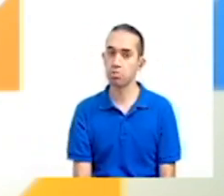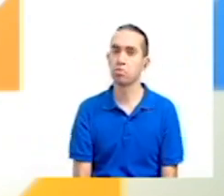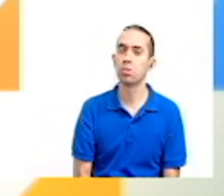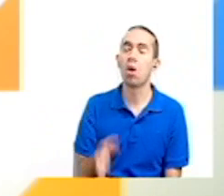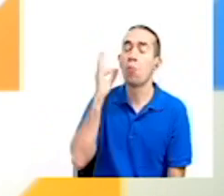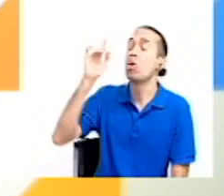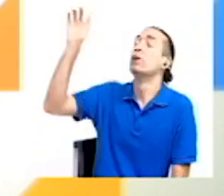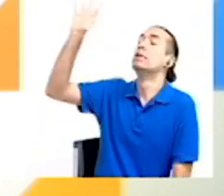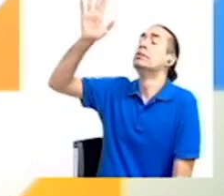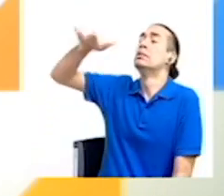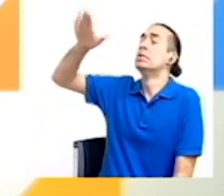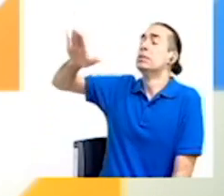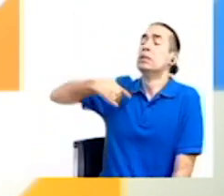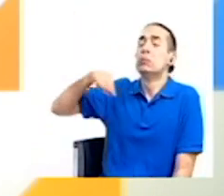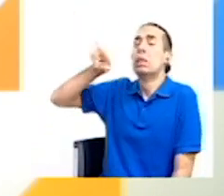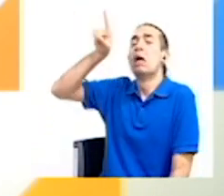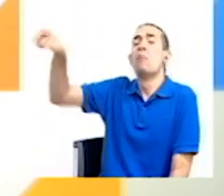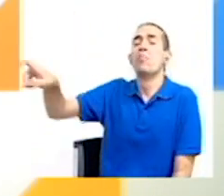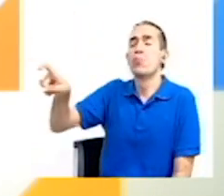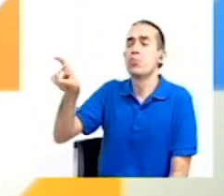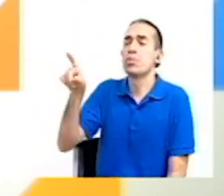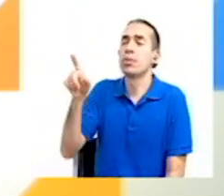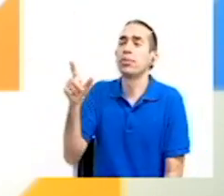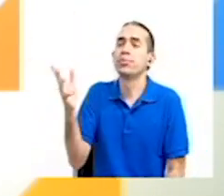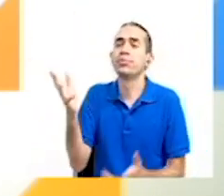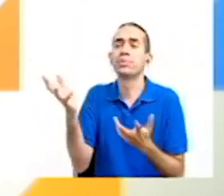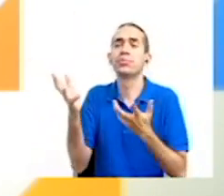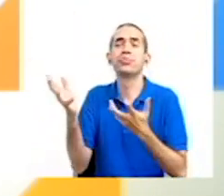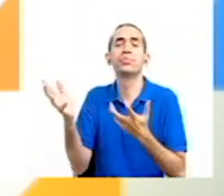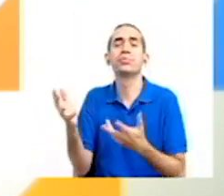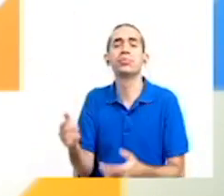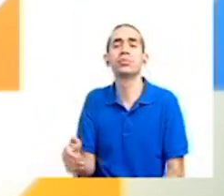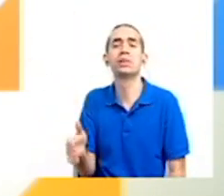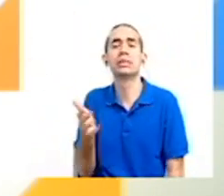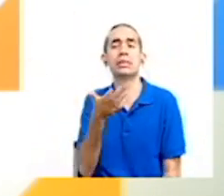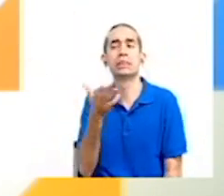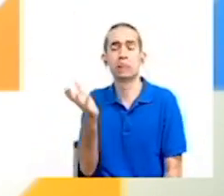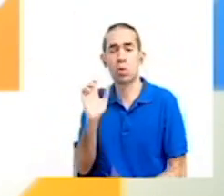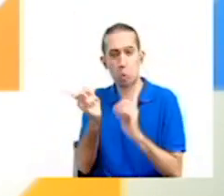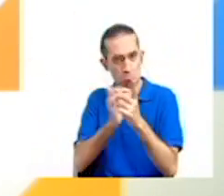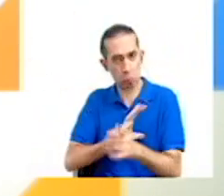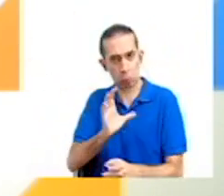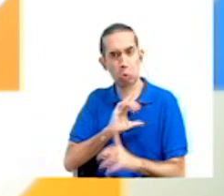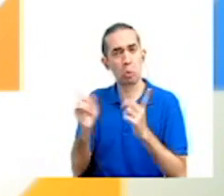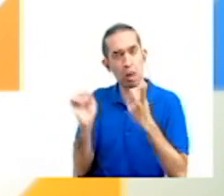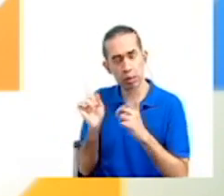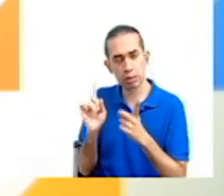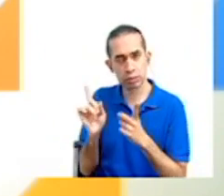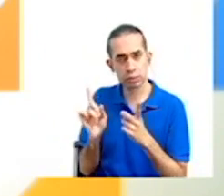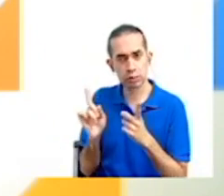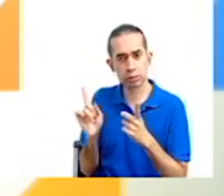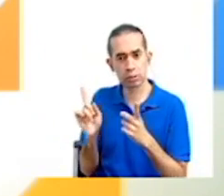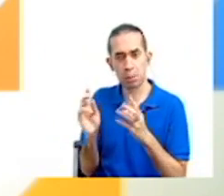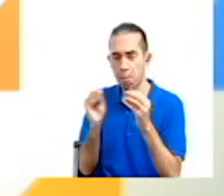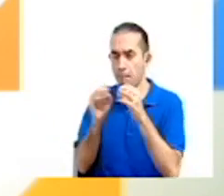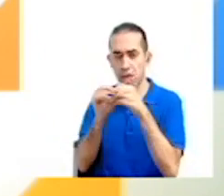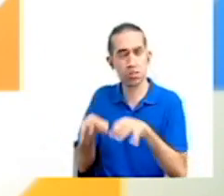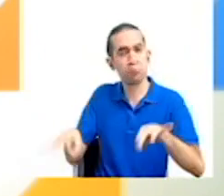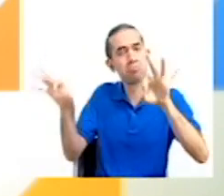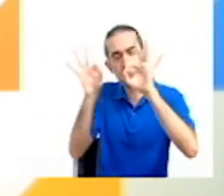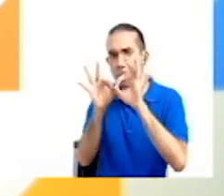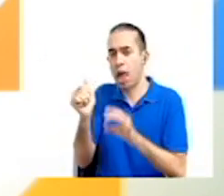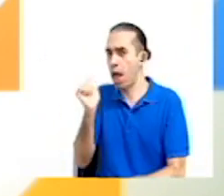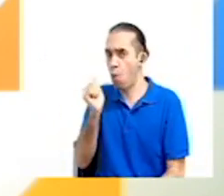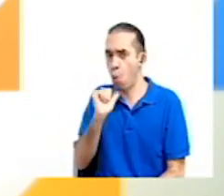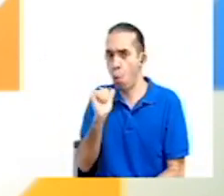Uy, sí, profe, yo tengo una pregunta. ¿Cuál de estas características, digamos, sería la más importante para que el